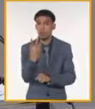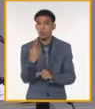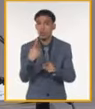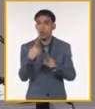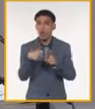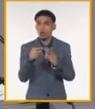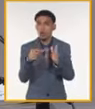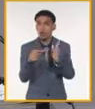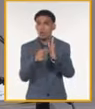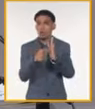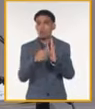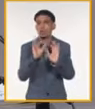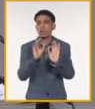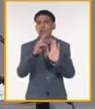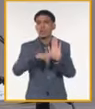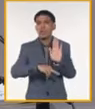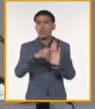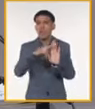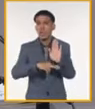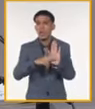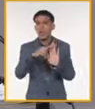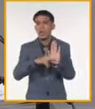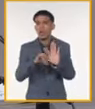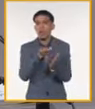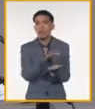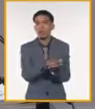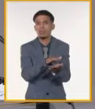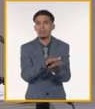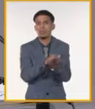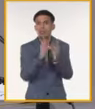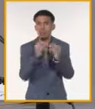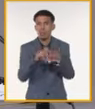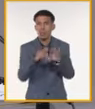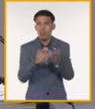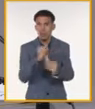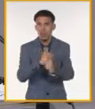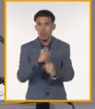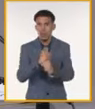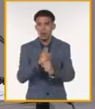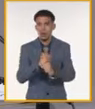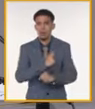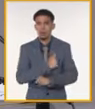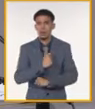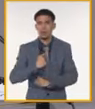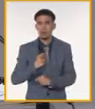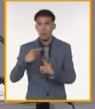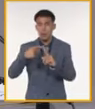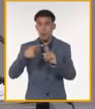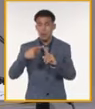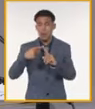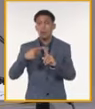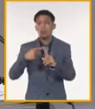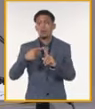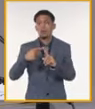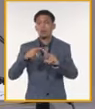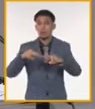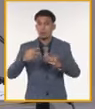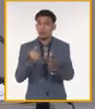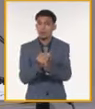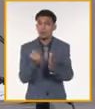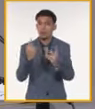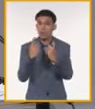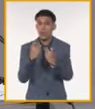a las reglas de del registro contable de las operaciones de los trabajadores por cuenta propia primero se ratifica la necesidad